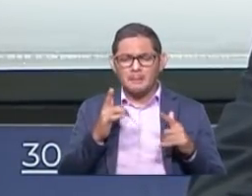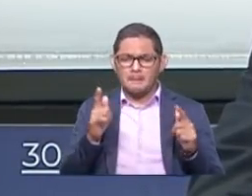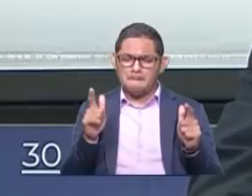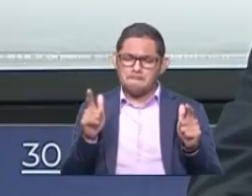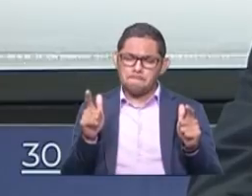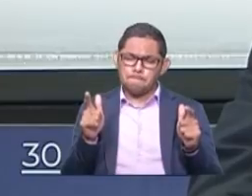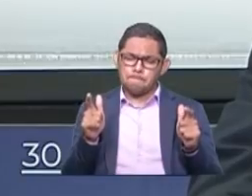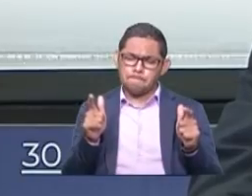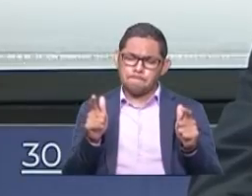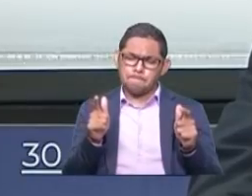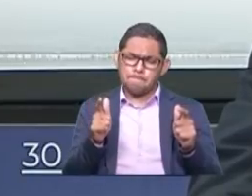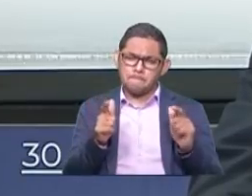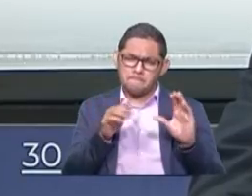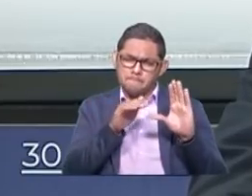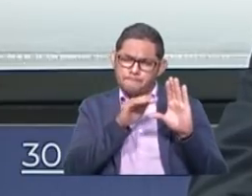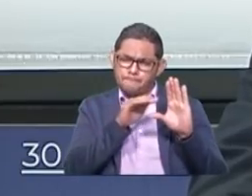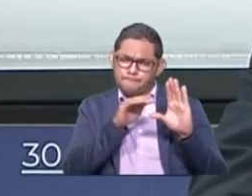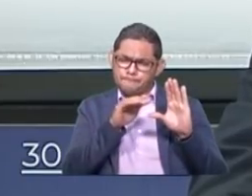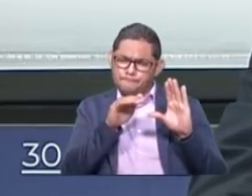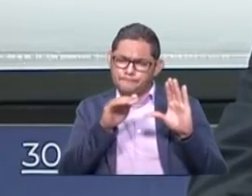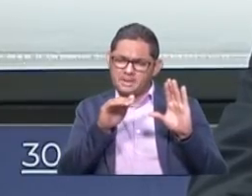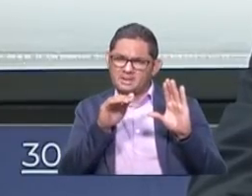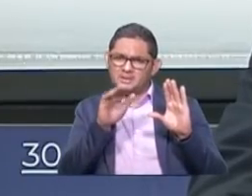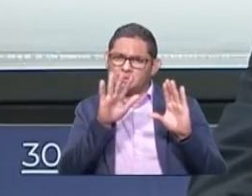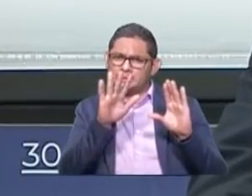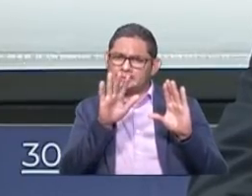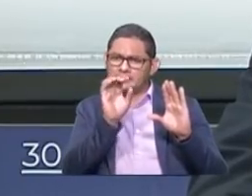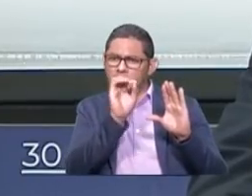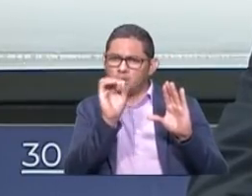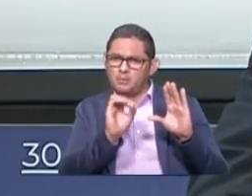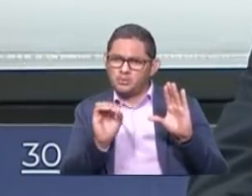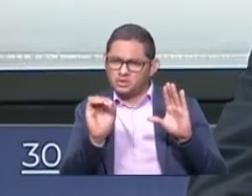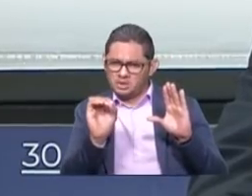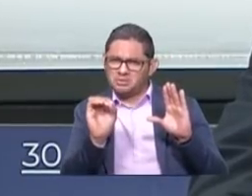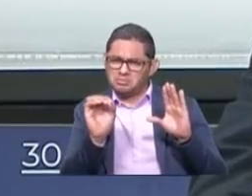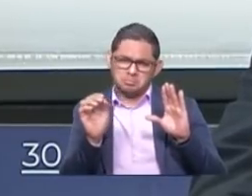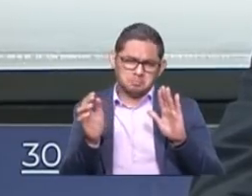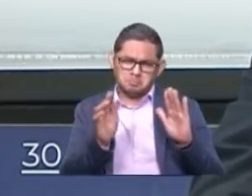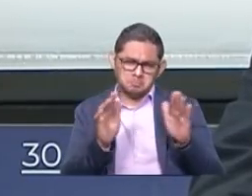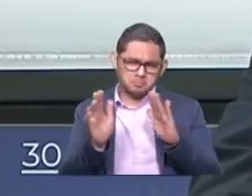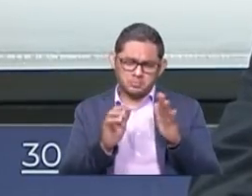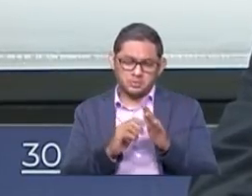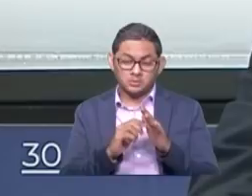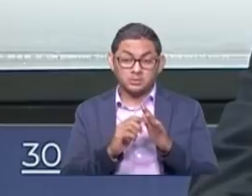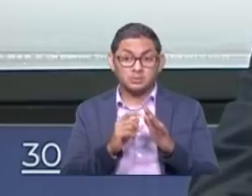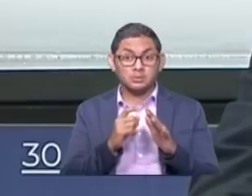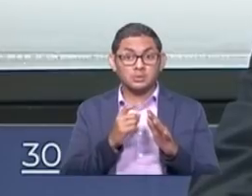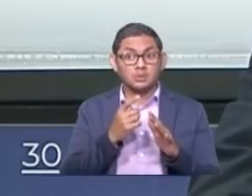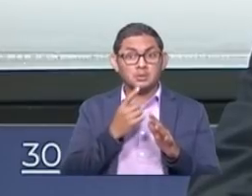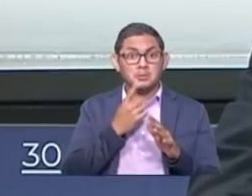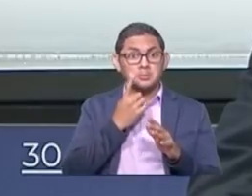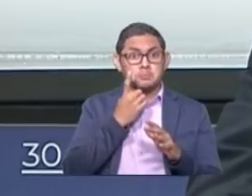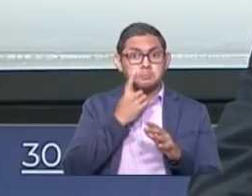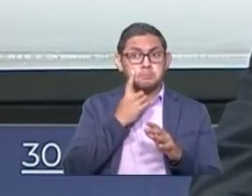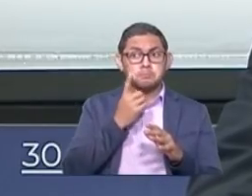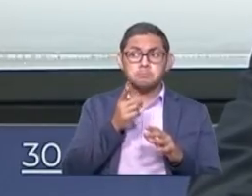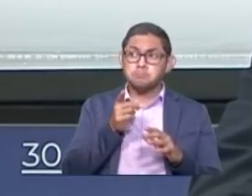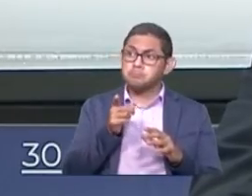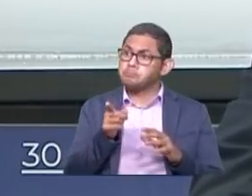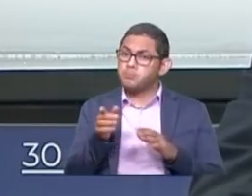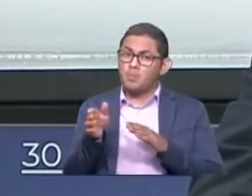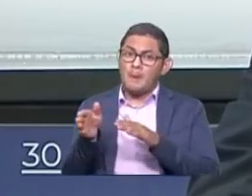promedio de 5% de positividad y hemos visto cómo las